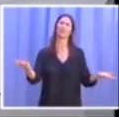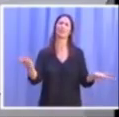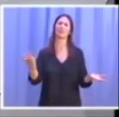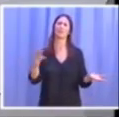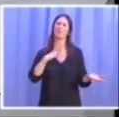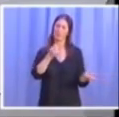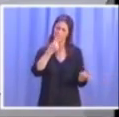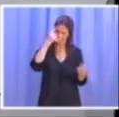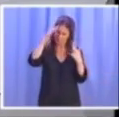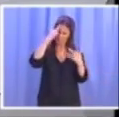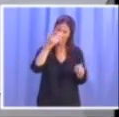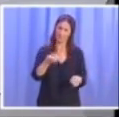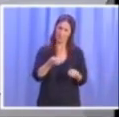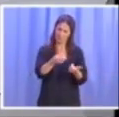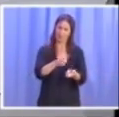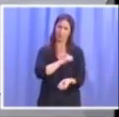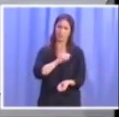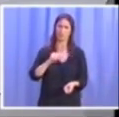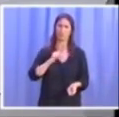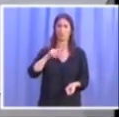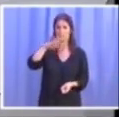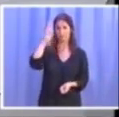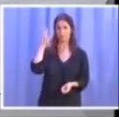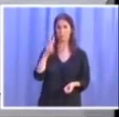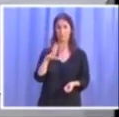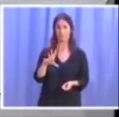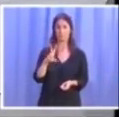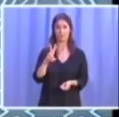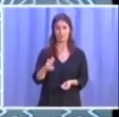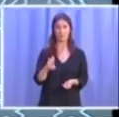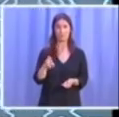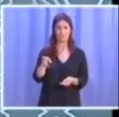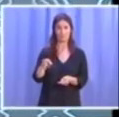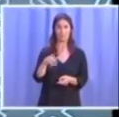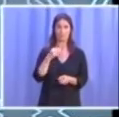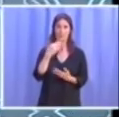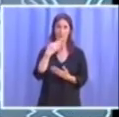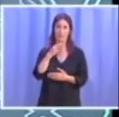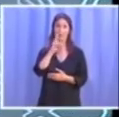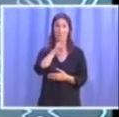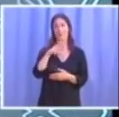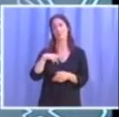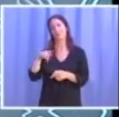imaginación. Gracias, señor Cambril. Los 25 segundos de trifulca que ha tenido con el señor Pérez, gracias, se lo he dado.